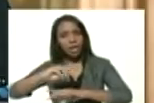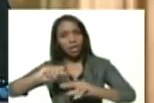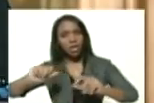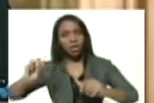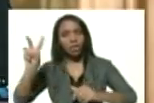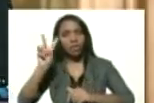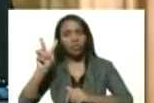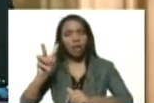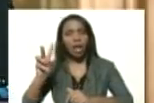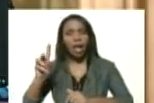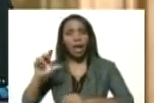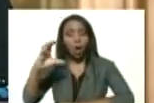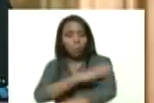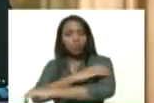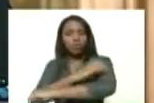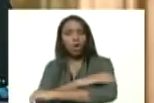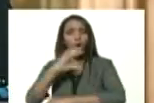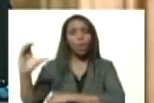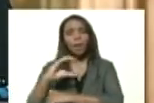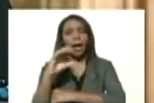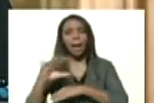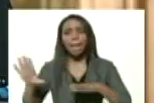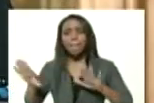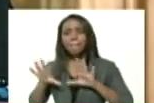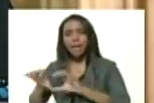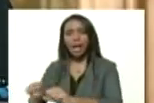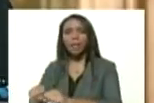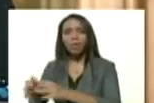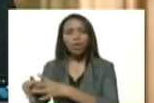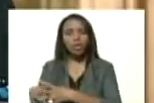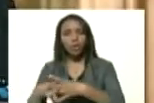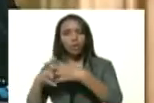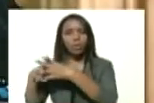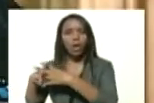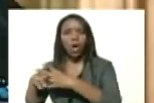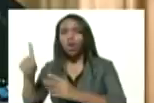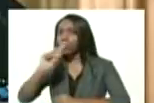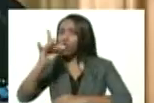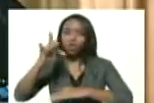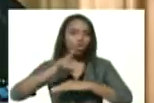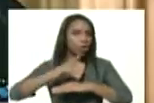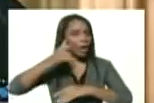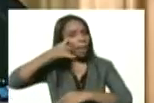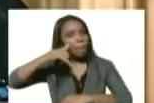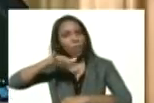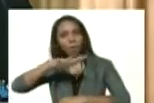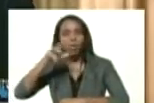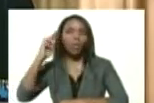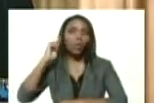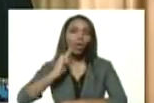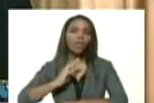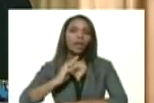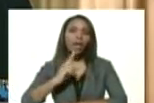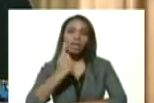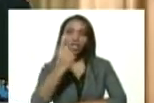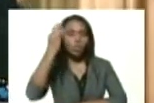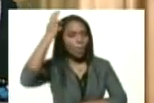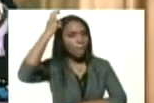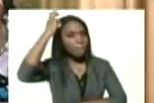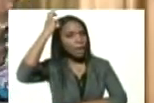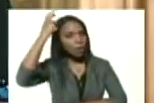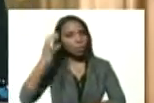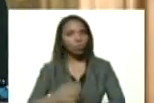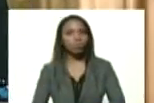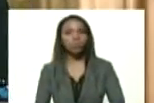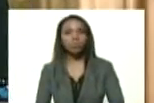oligarquía colombiana imperialismo norteamericano no toquen al pueblo de bolívar ni un pelo